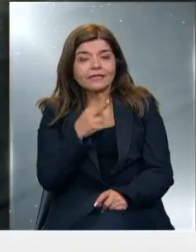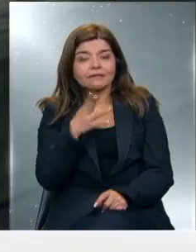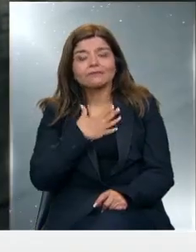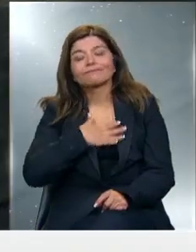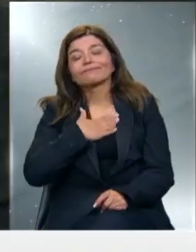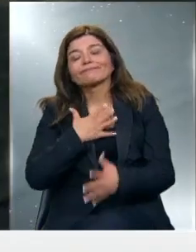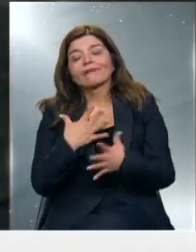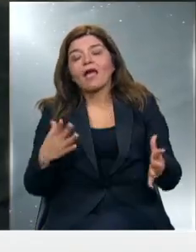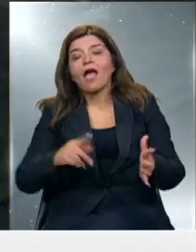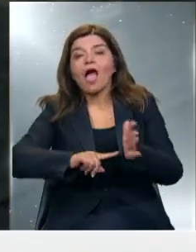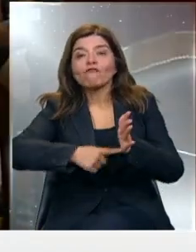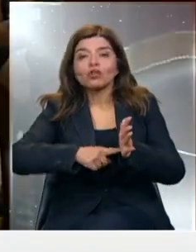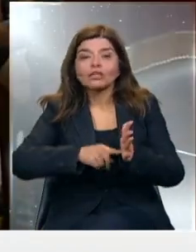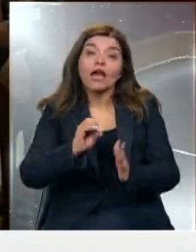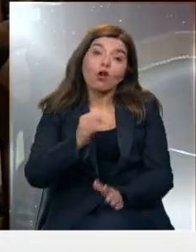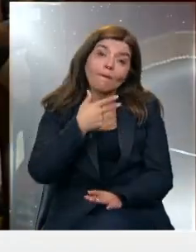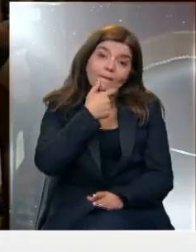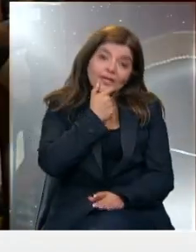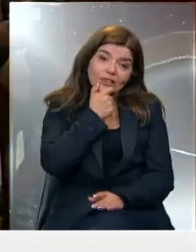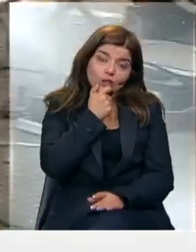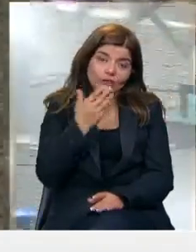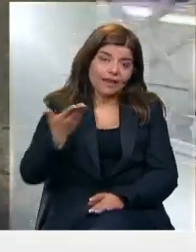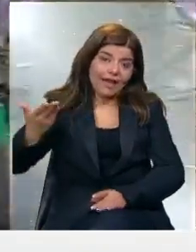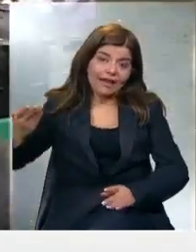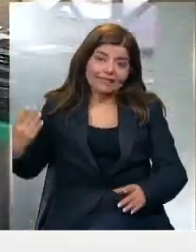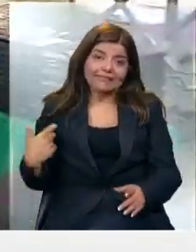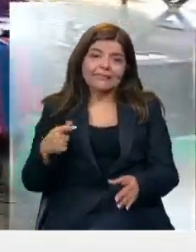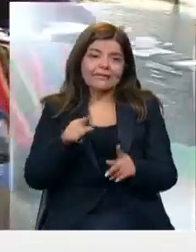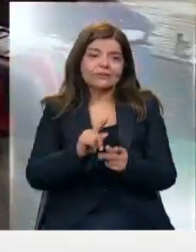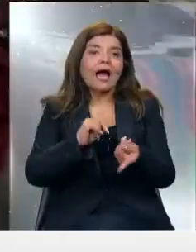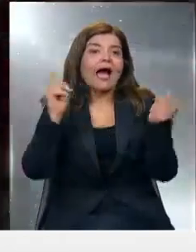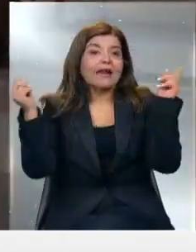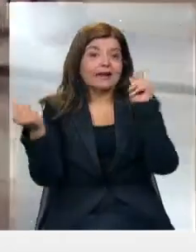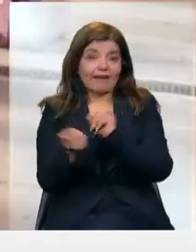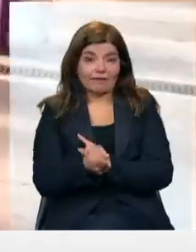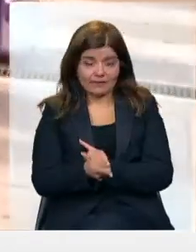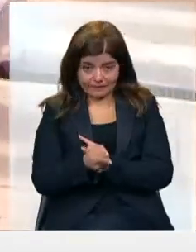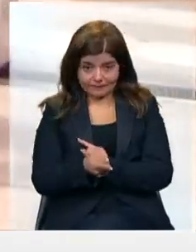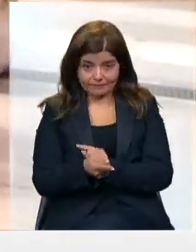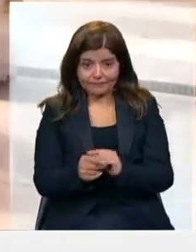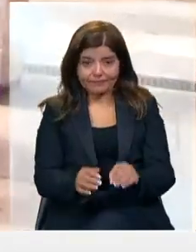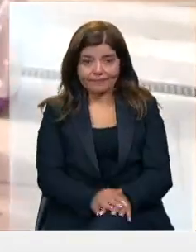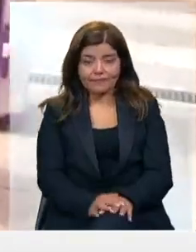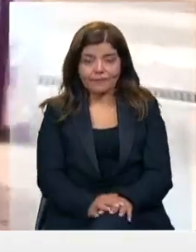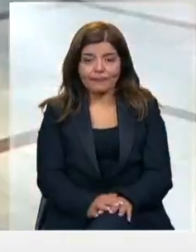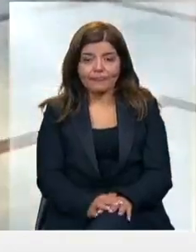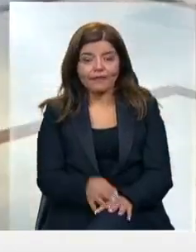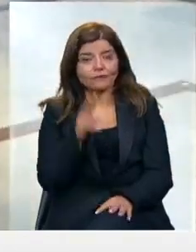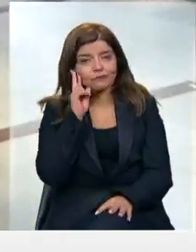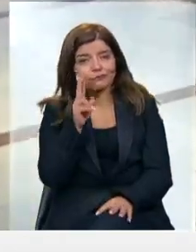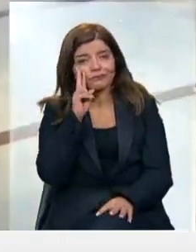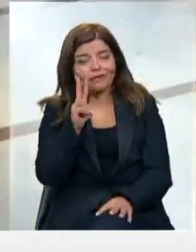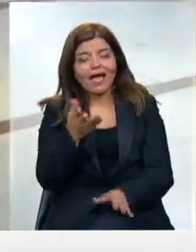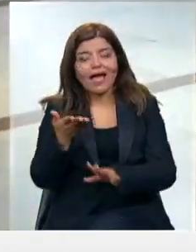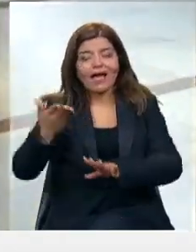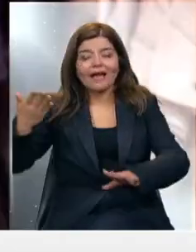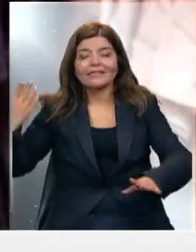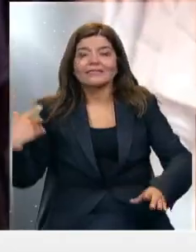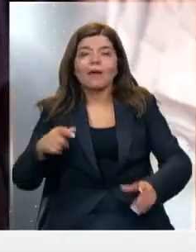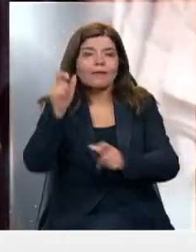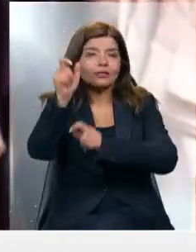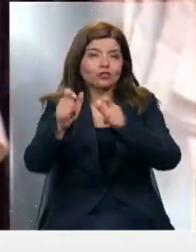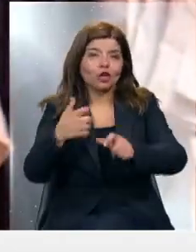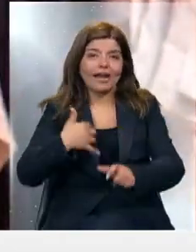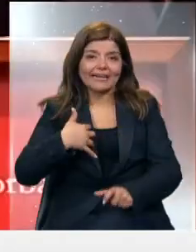Buenos Aires o Mendoza. Hubo un tiempo en que eso fue al revés. Postal inolvidable de decenas de